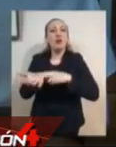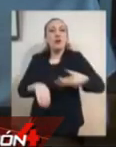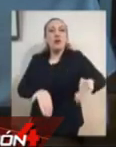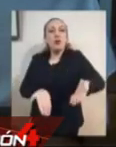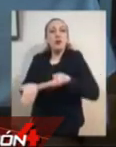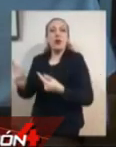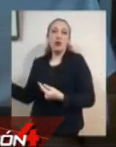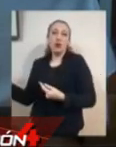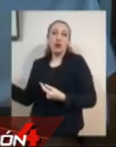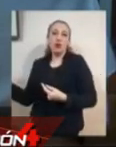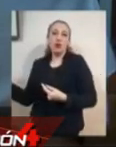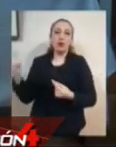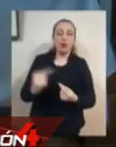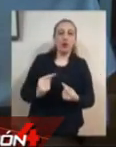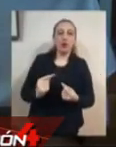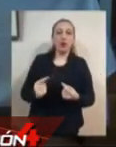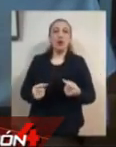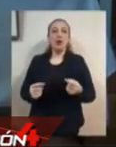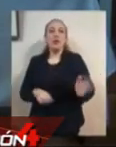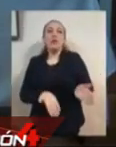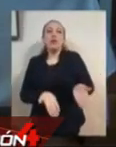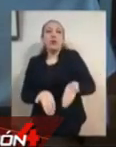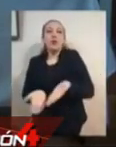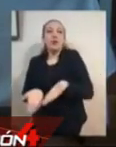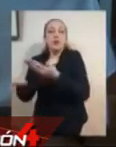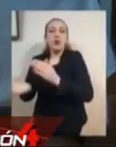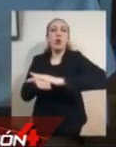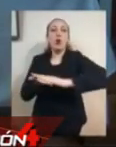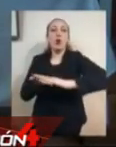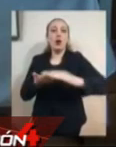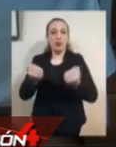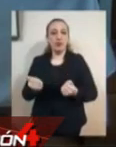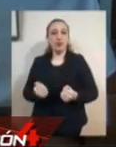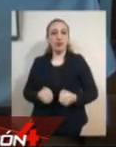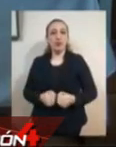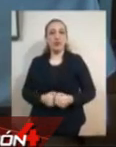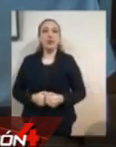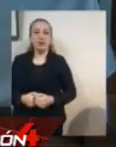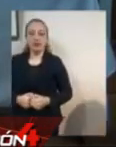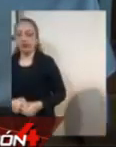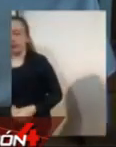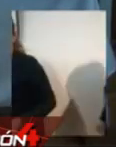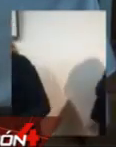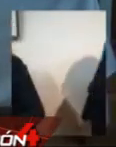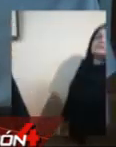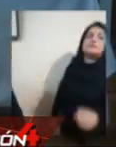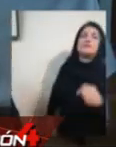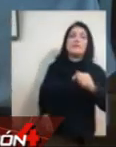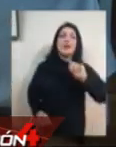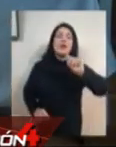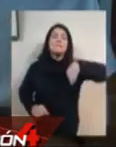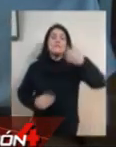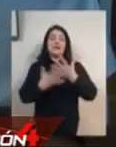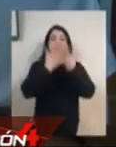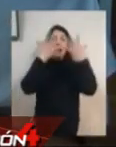a sur. Por la zona de Mencué, estimamos llegar hoy a la tarde o mañana a la mañana a Laguna